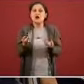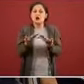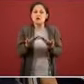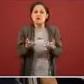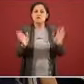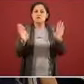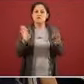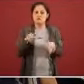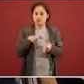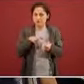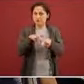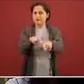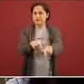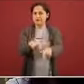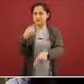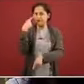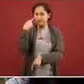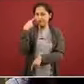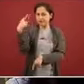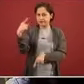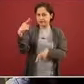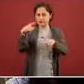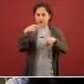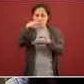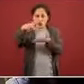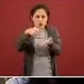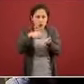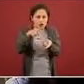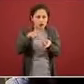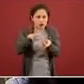forma gráfica en este mapa.